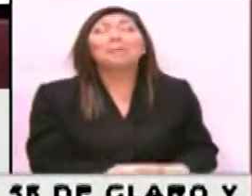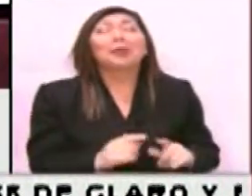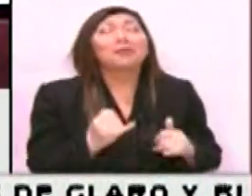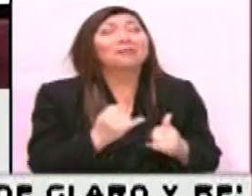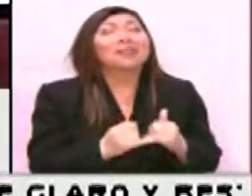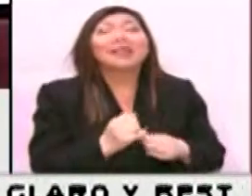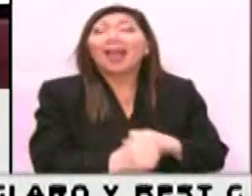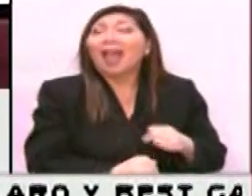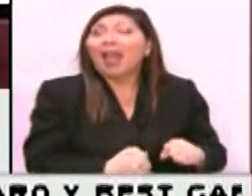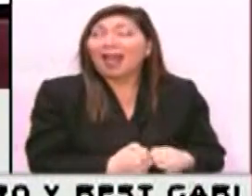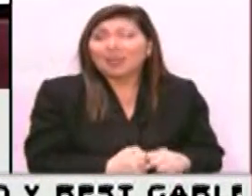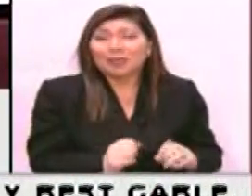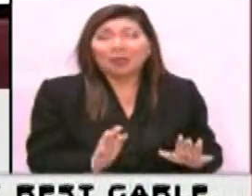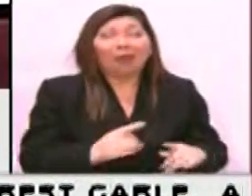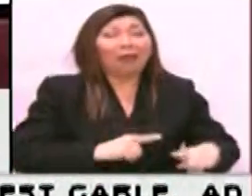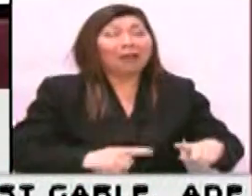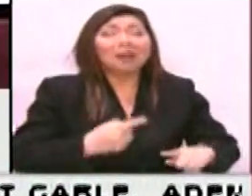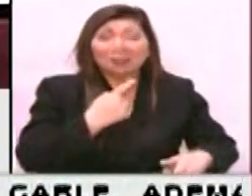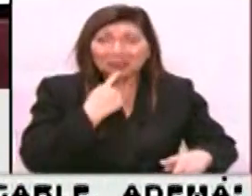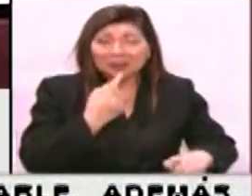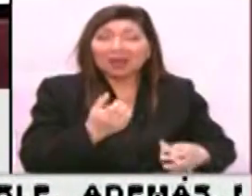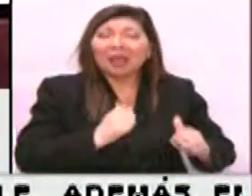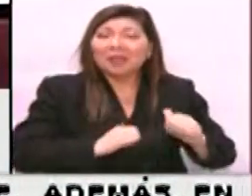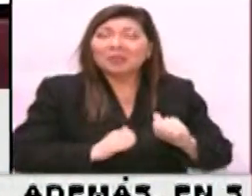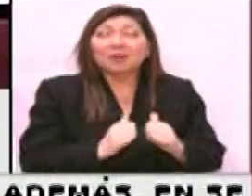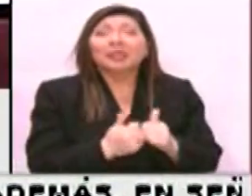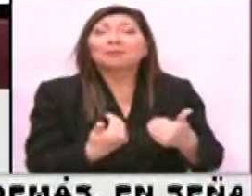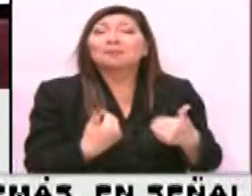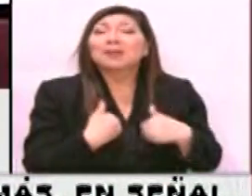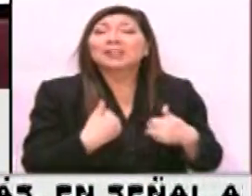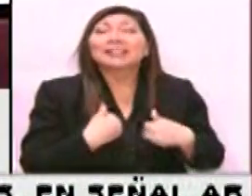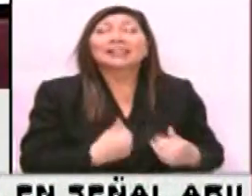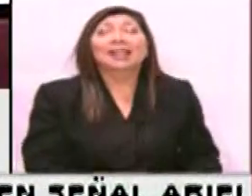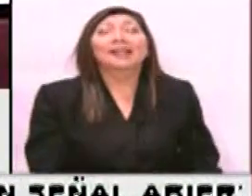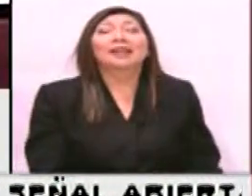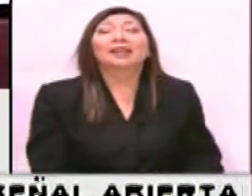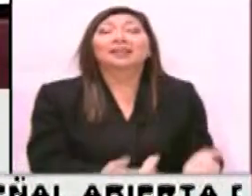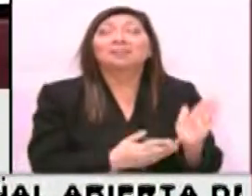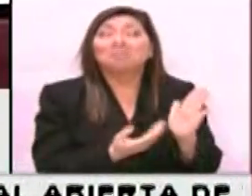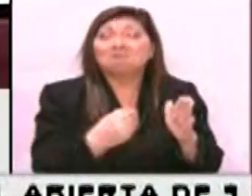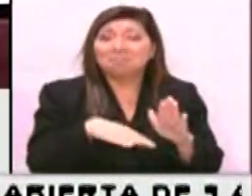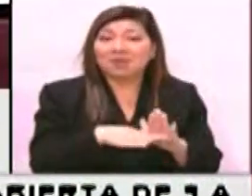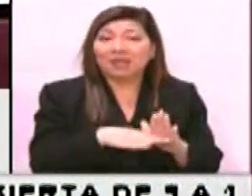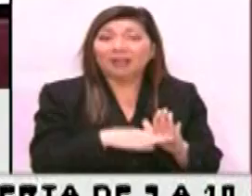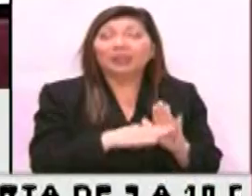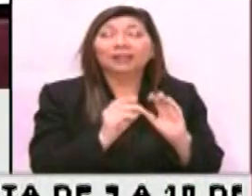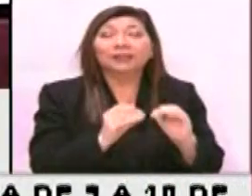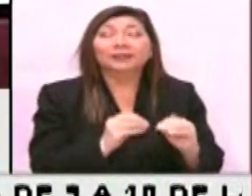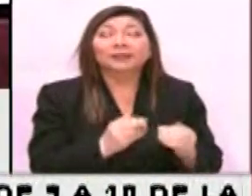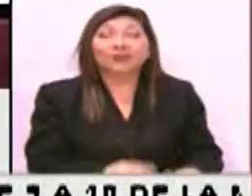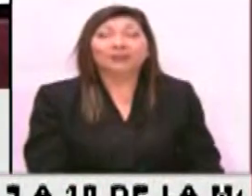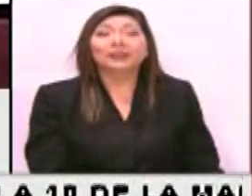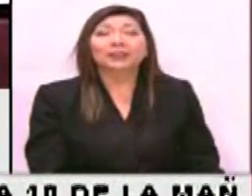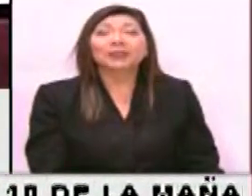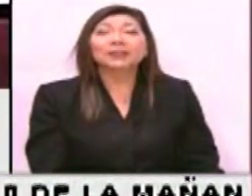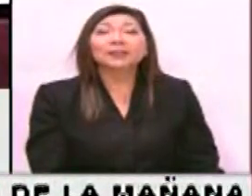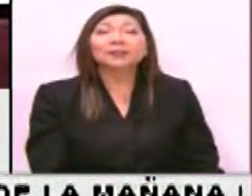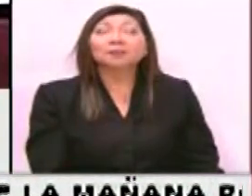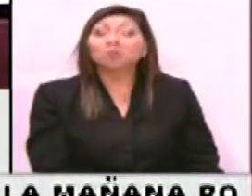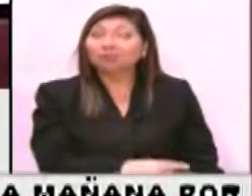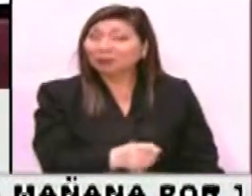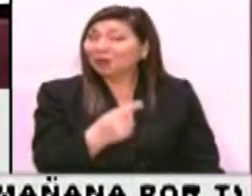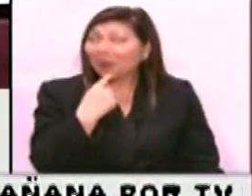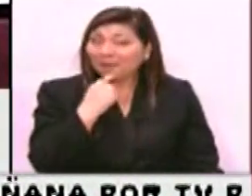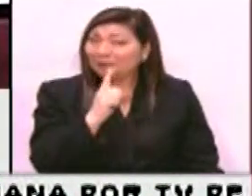fin de año viene el gerente y le dice: de las actividades que hemos tenido, acá está el depósito, y se los deposita en su cuenta. Ustedes